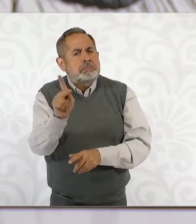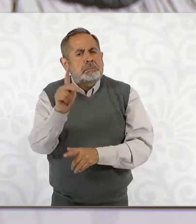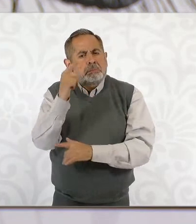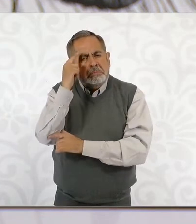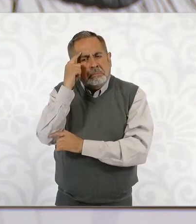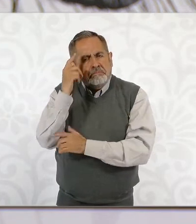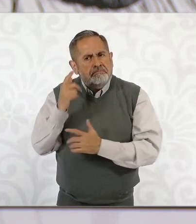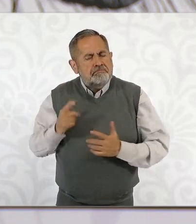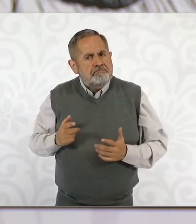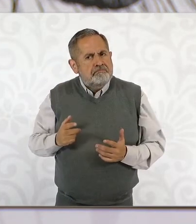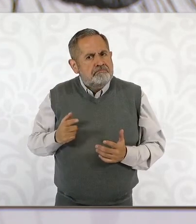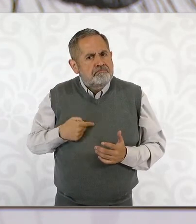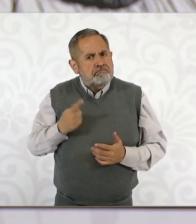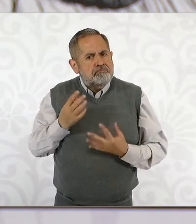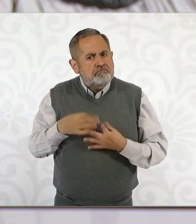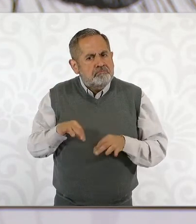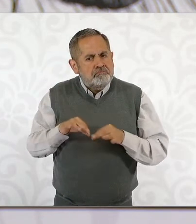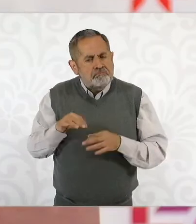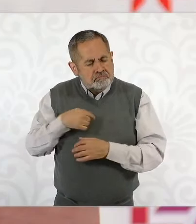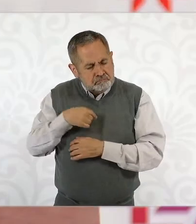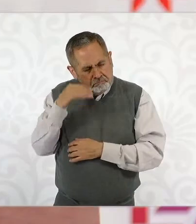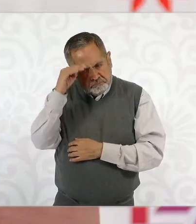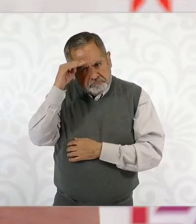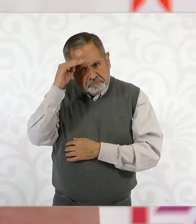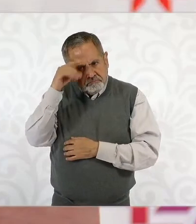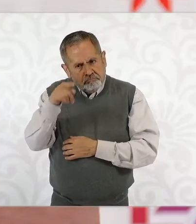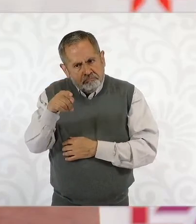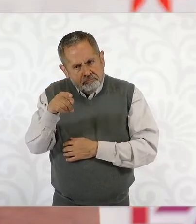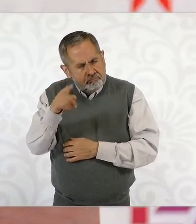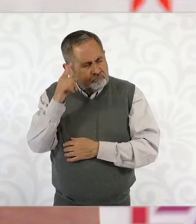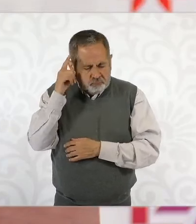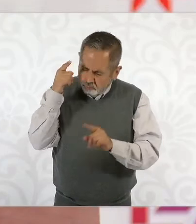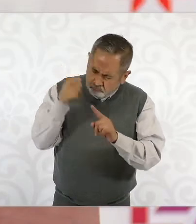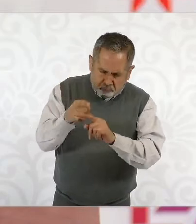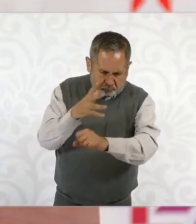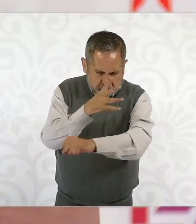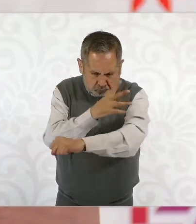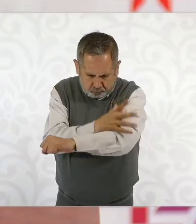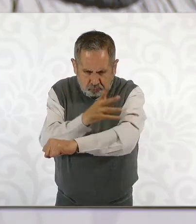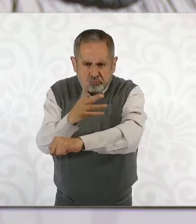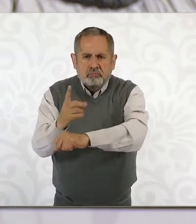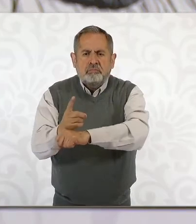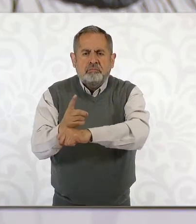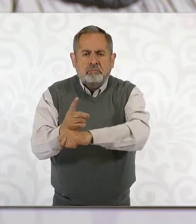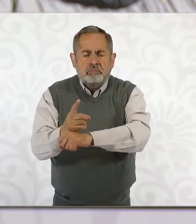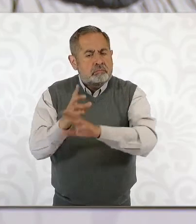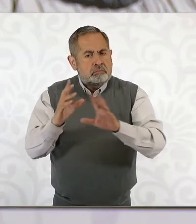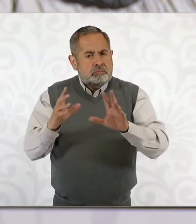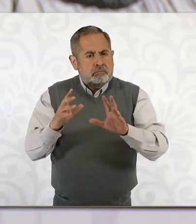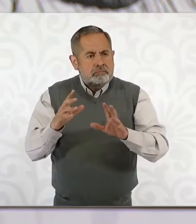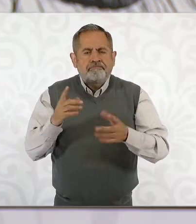lo más importante, pienso yo, es la honestidad, la honradez. Y a veces hay